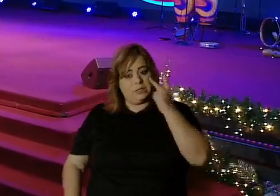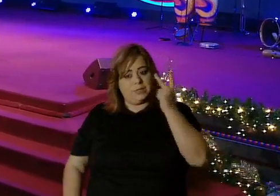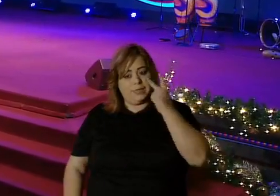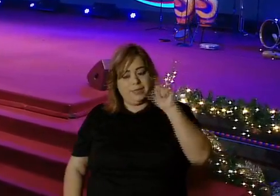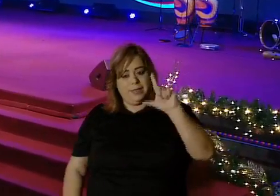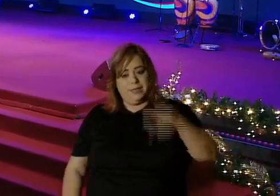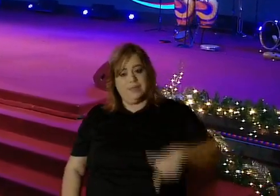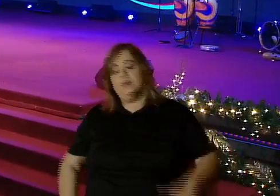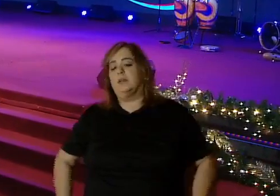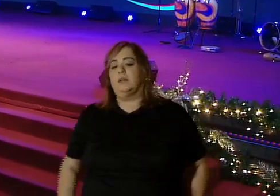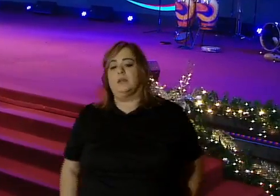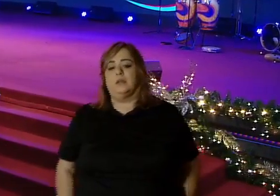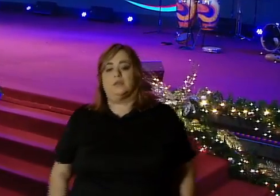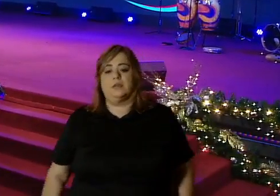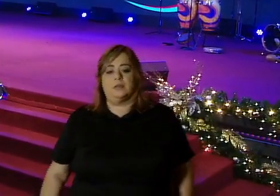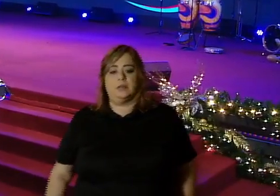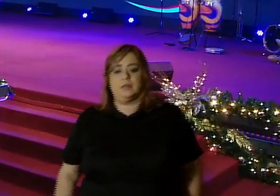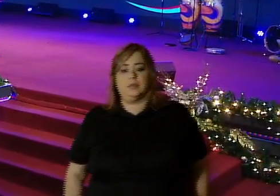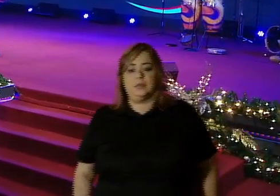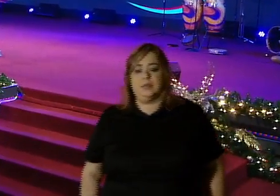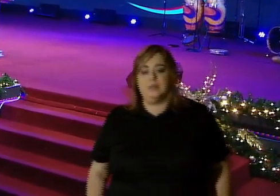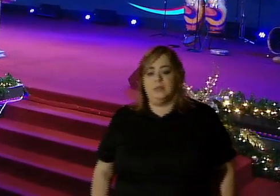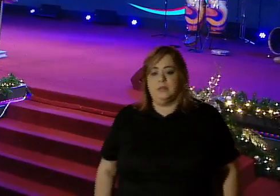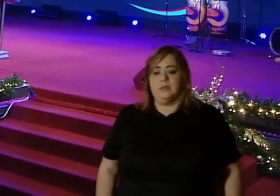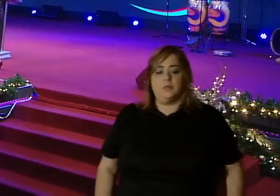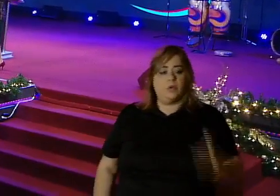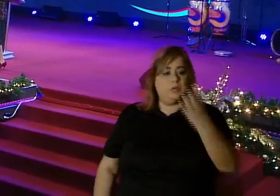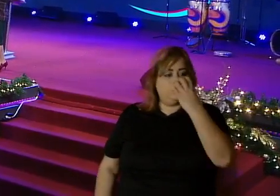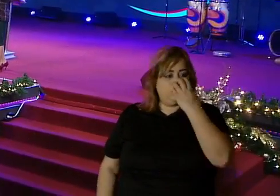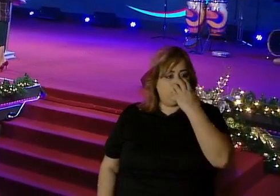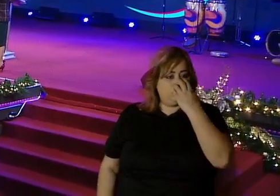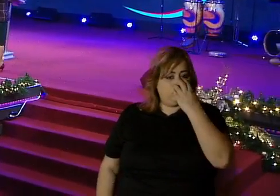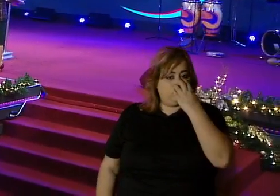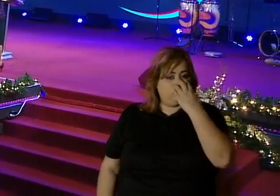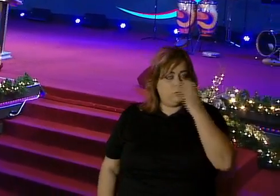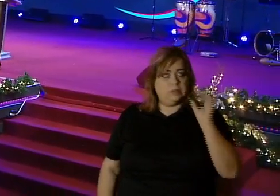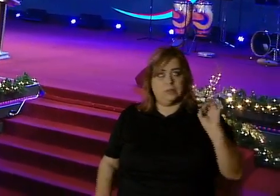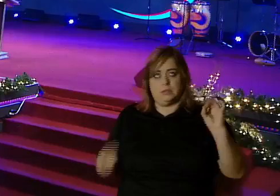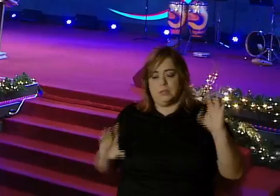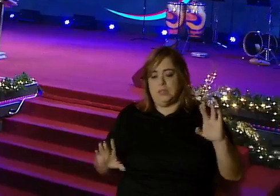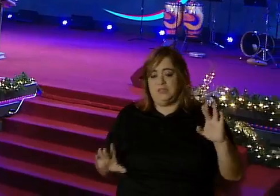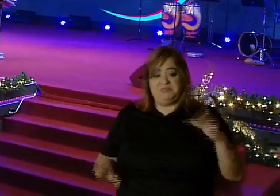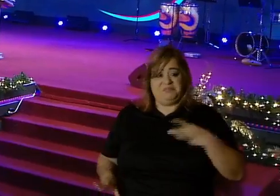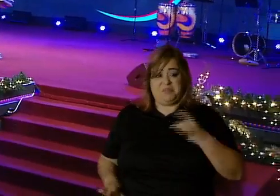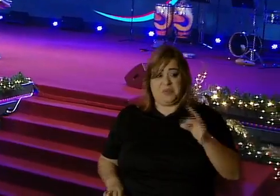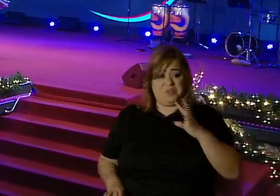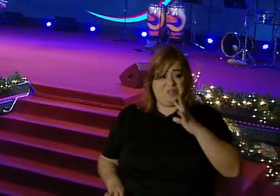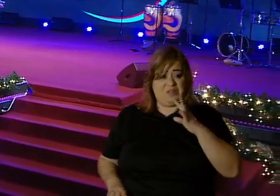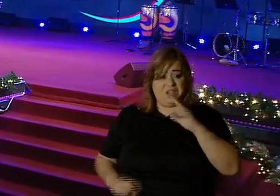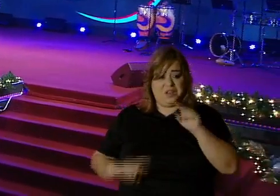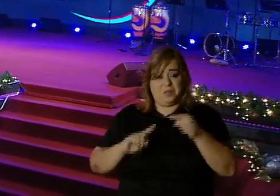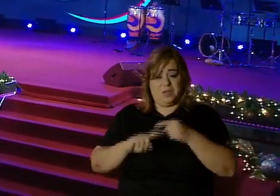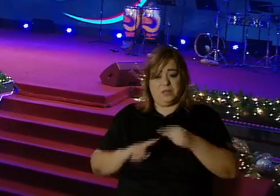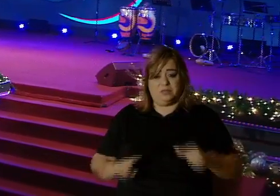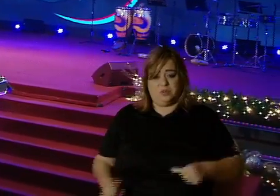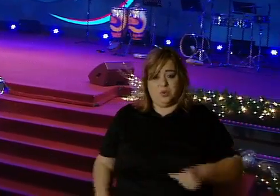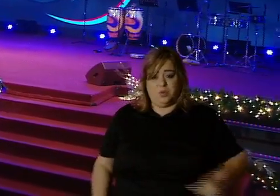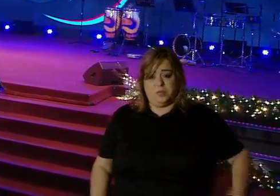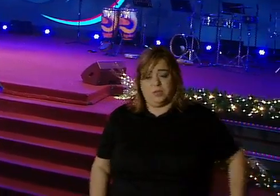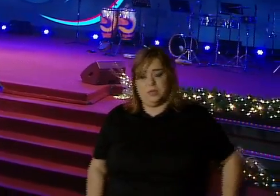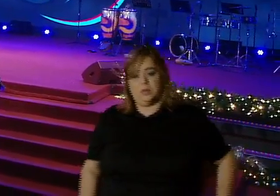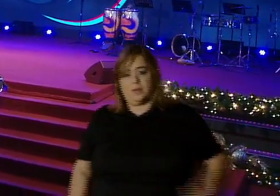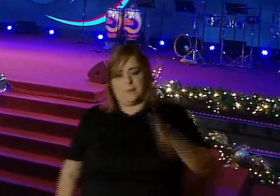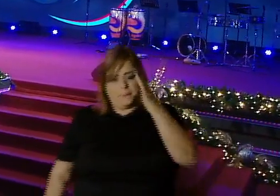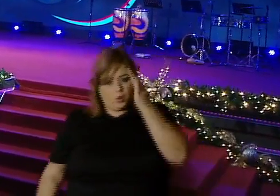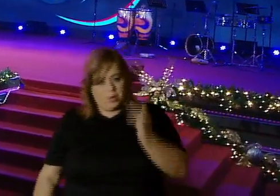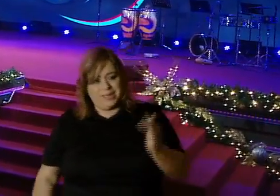Sí, porque... Y después te ponen la cosita aquella, terrible. Lo cuento, pero a mí no me gusta hablar de eso. Pero lo tengo que decir porque